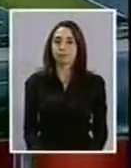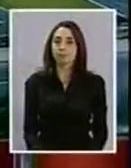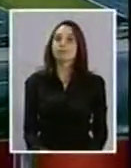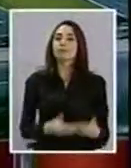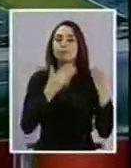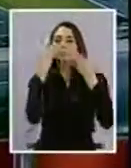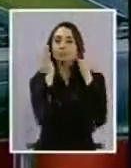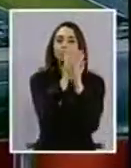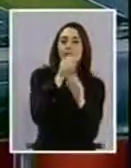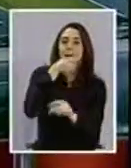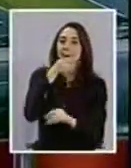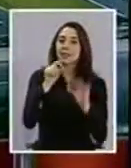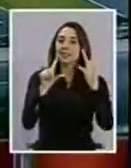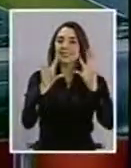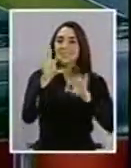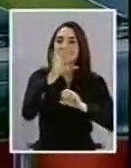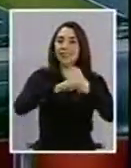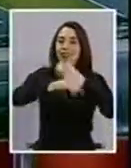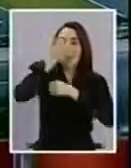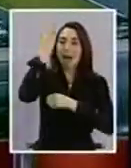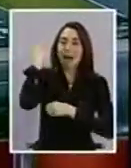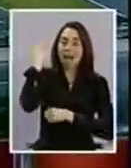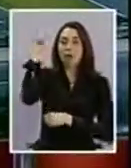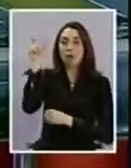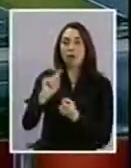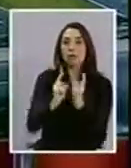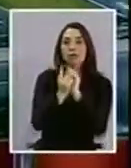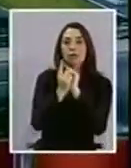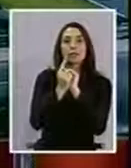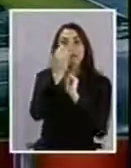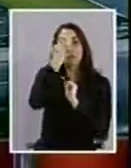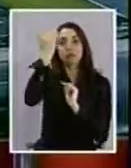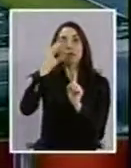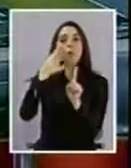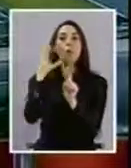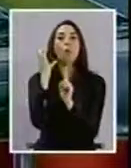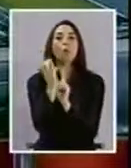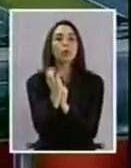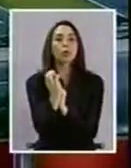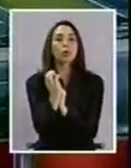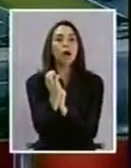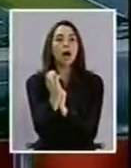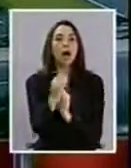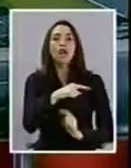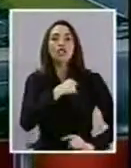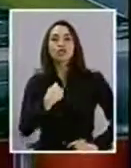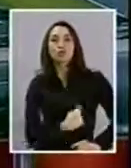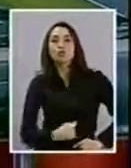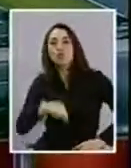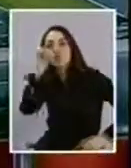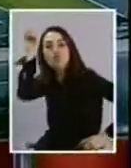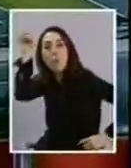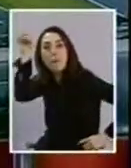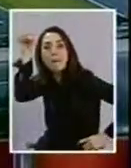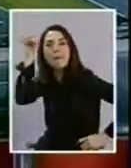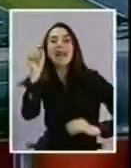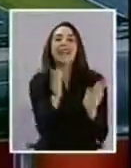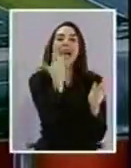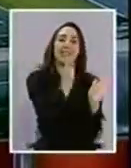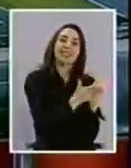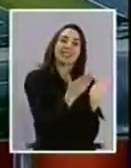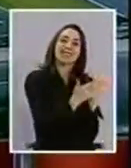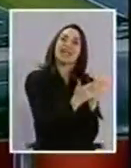Y en el mundo del espectáculo, hace 75 años se convirtió en un ícono cultural. Se trata de Superman, el superhéroe del